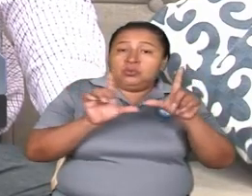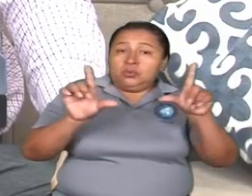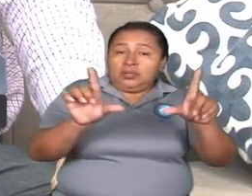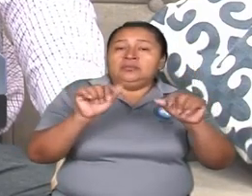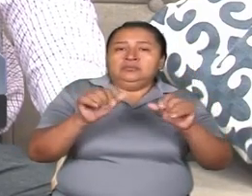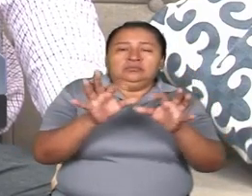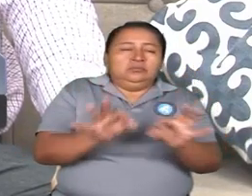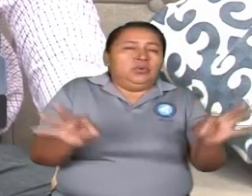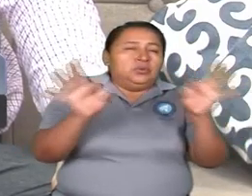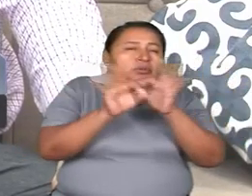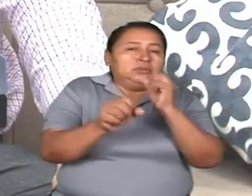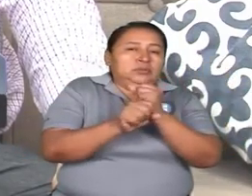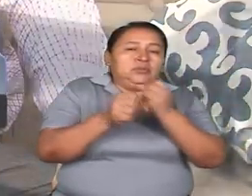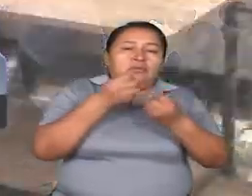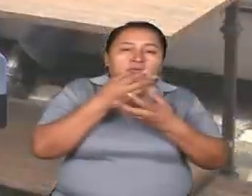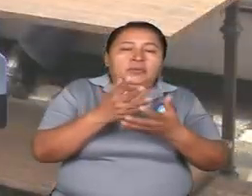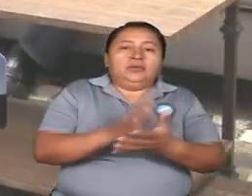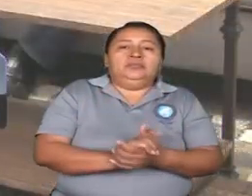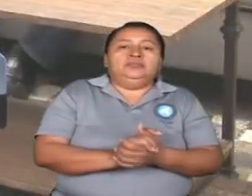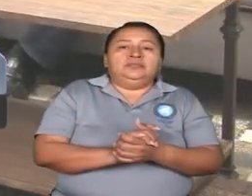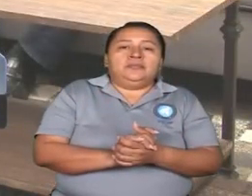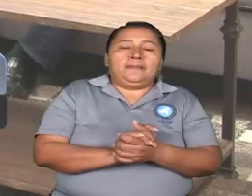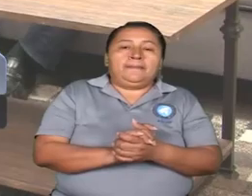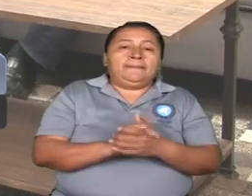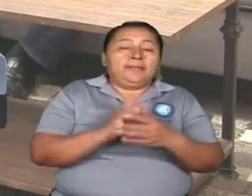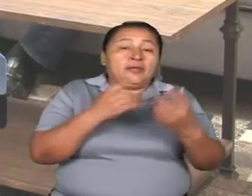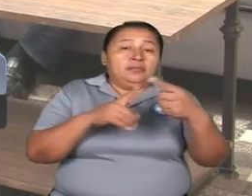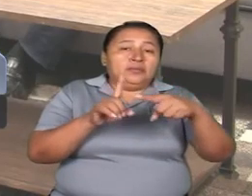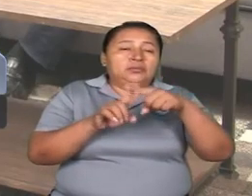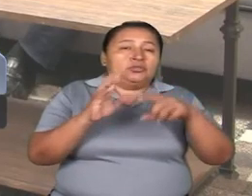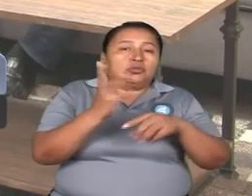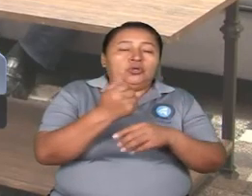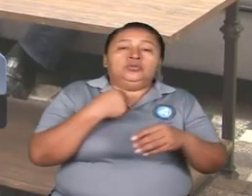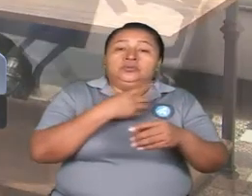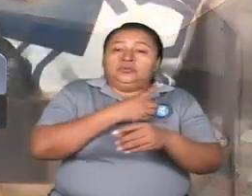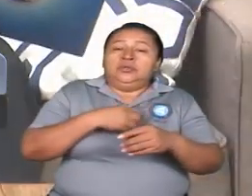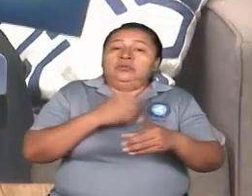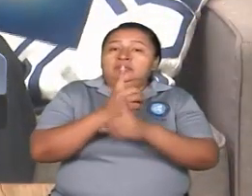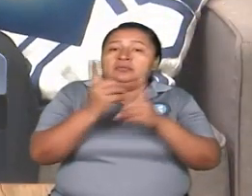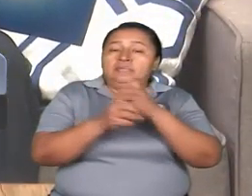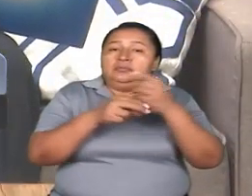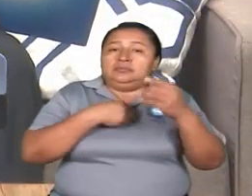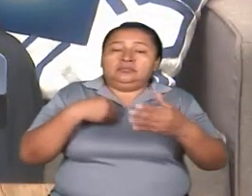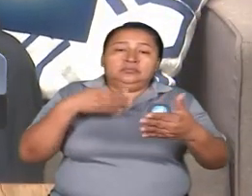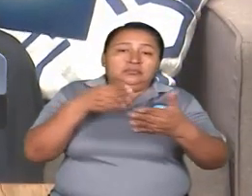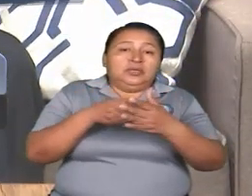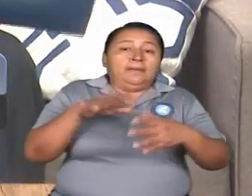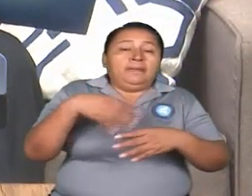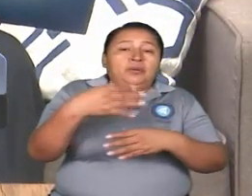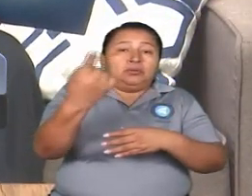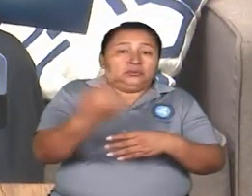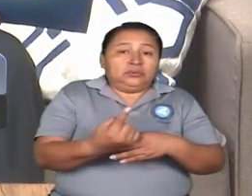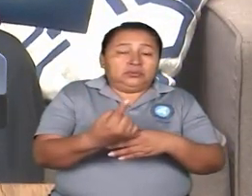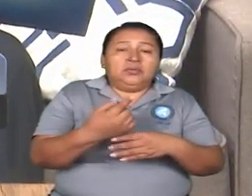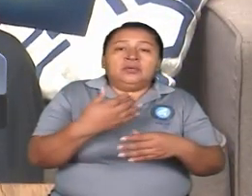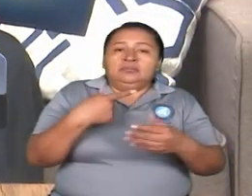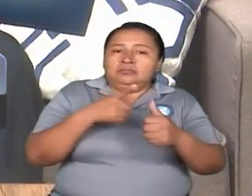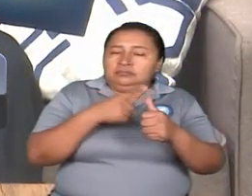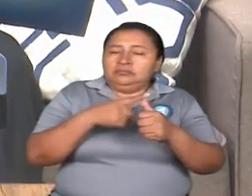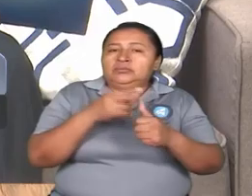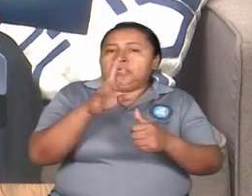para que nuestro pueblo esté informado. Complementando todo ese trabajo. Diputado, tenemos que hacer una pausa, pero al volver, en principio muchos